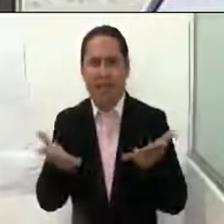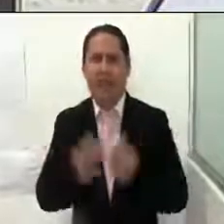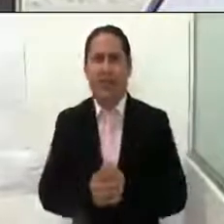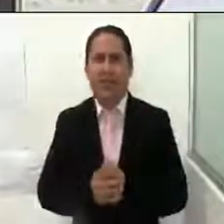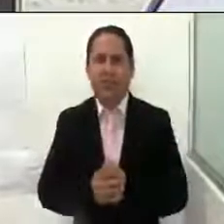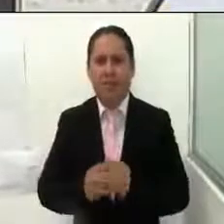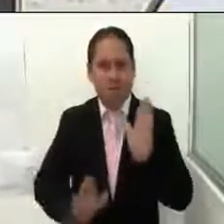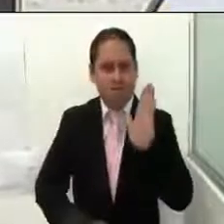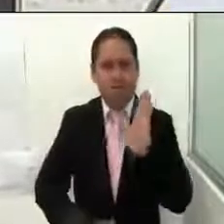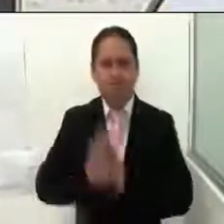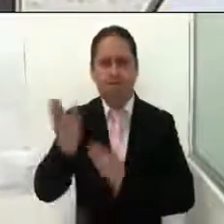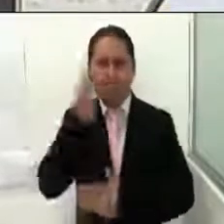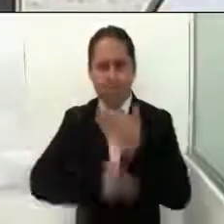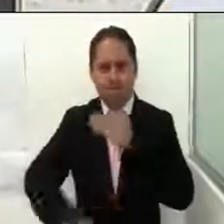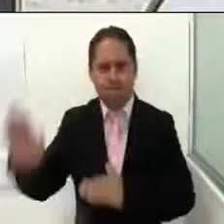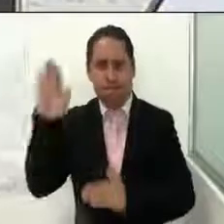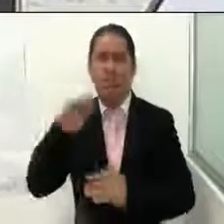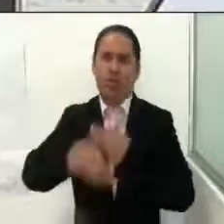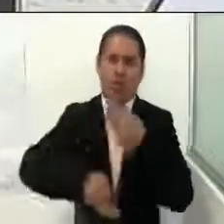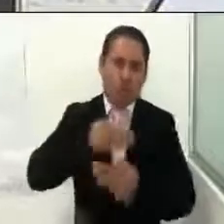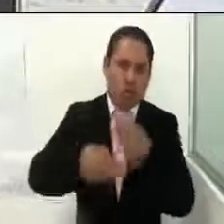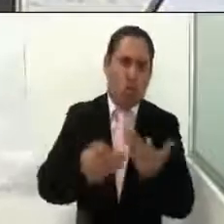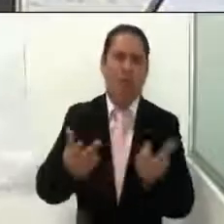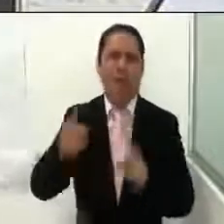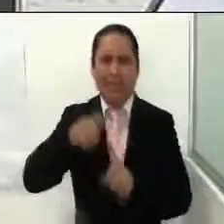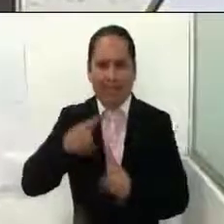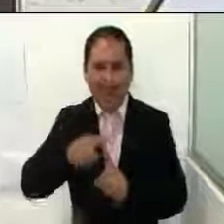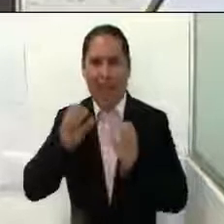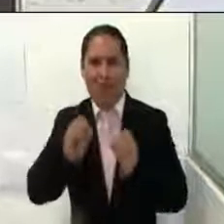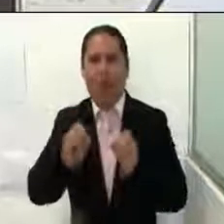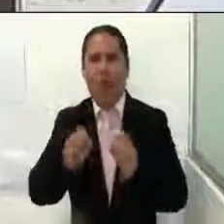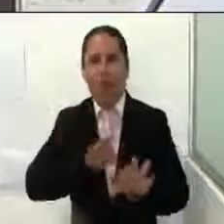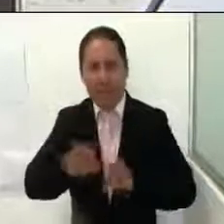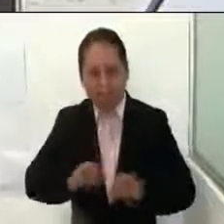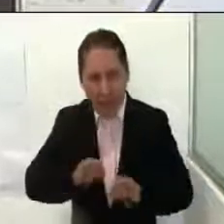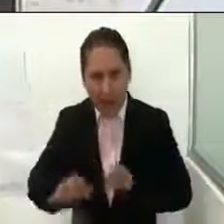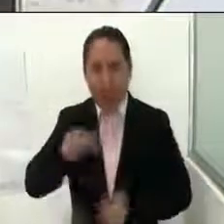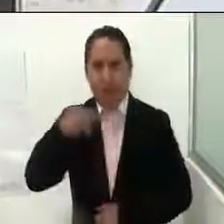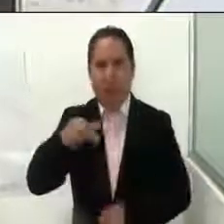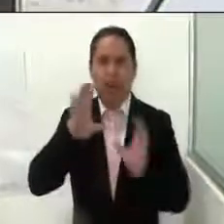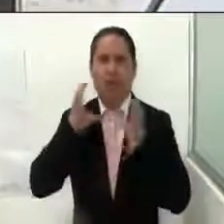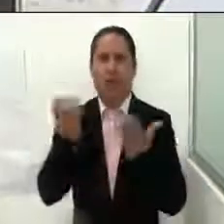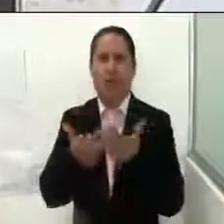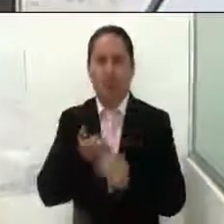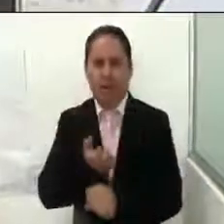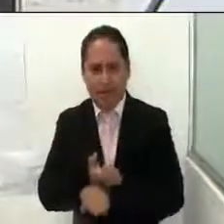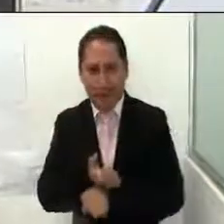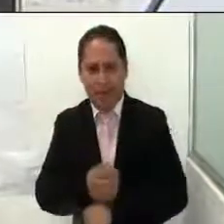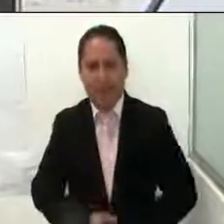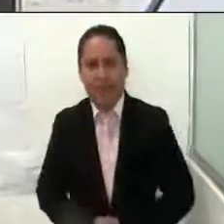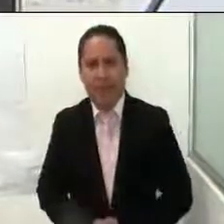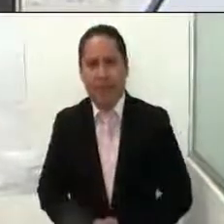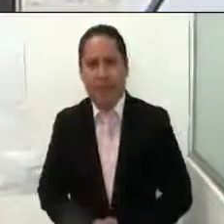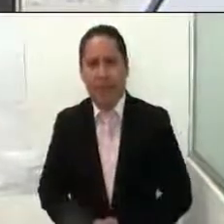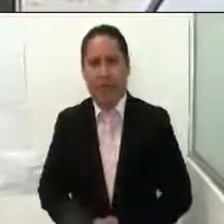éxitos en estas tareas parlamentarias en esta 66ª legislatura del